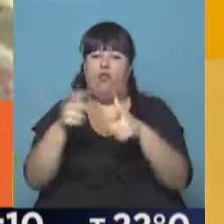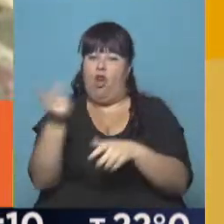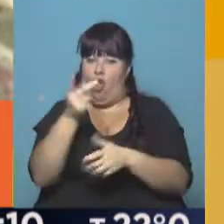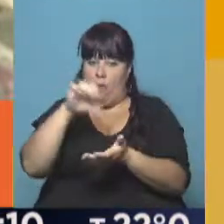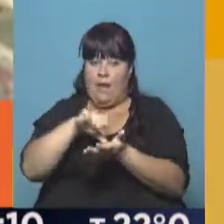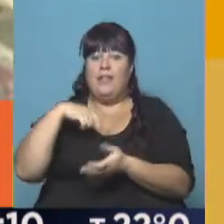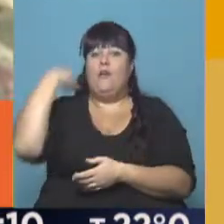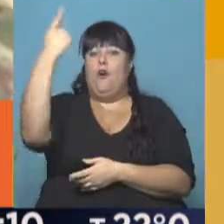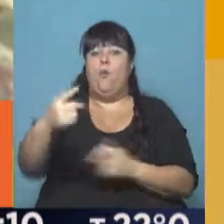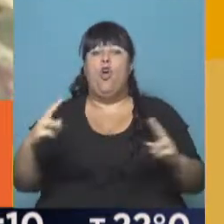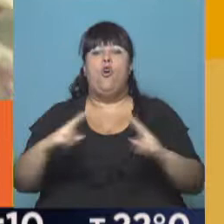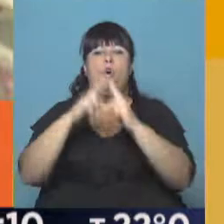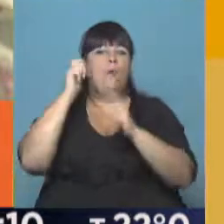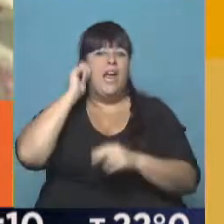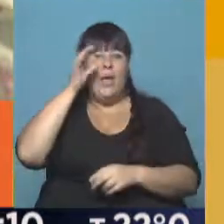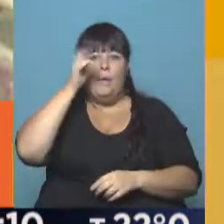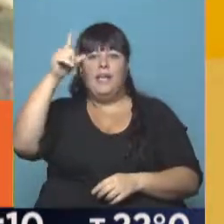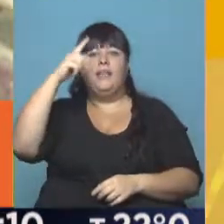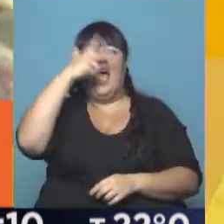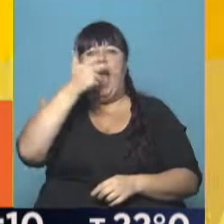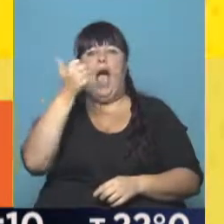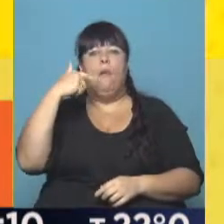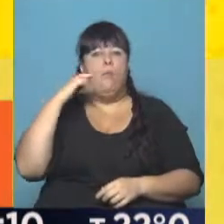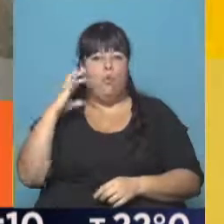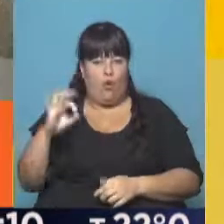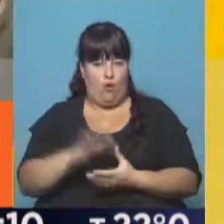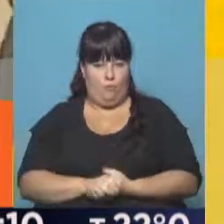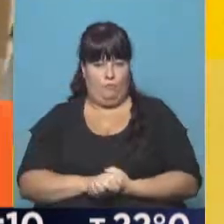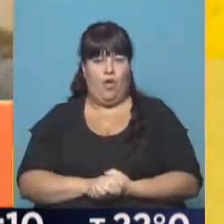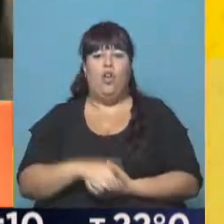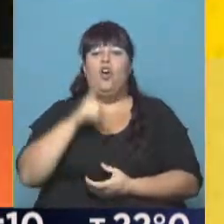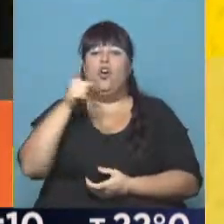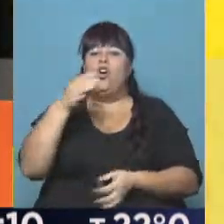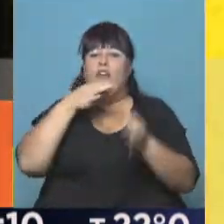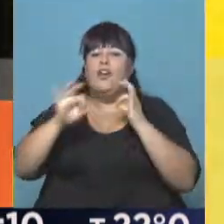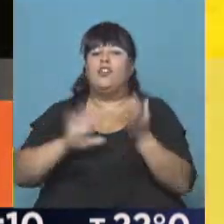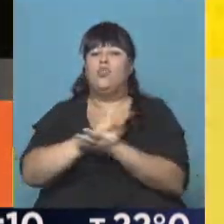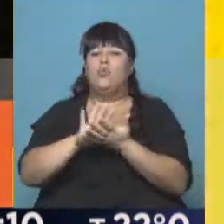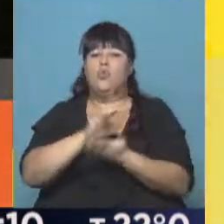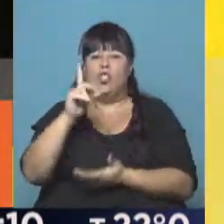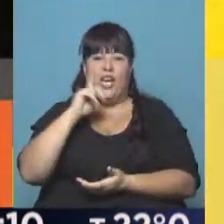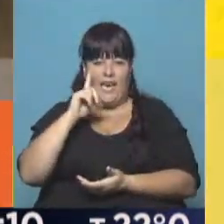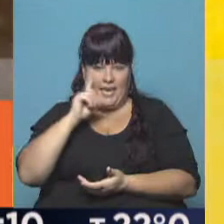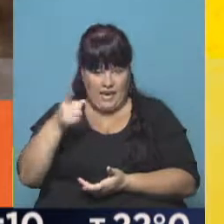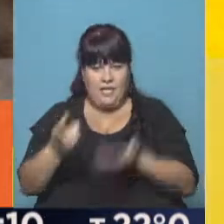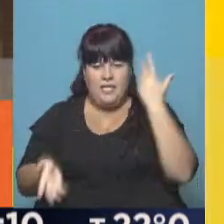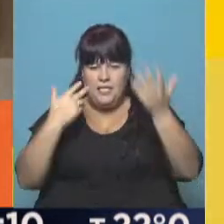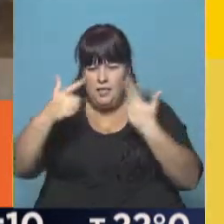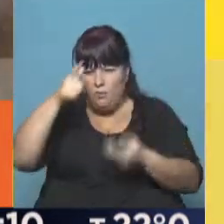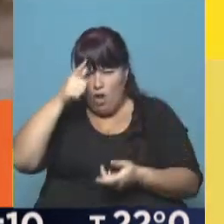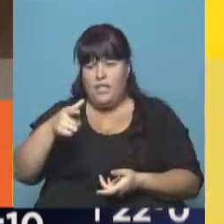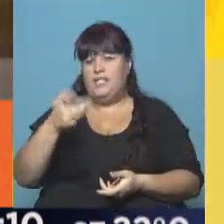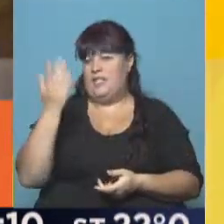bilateral durante la próxima cumbre del G20 en Hamburgo. Contra la venta ilegal en Liniers. En un operativo